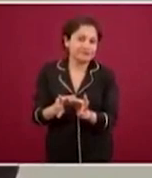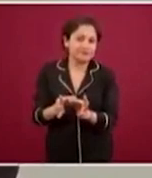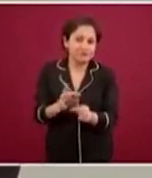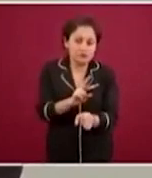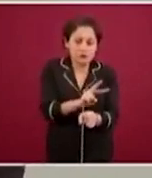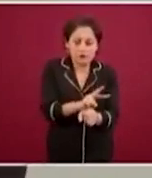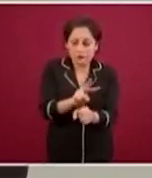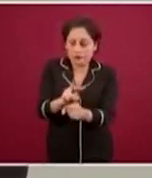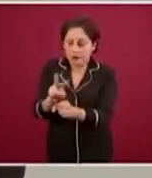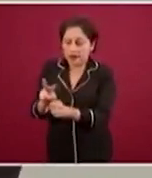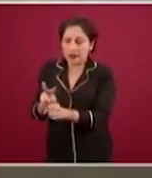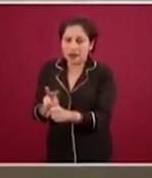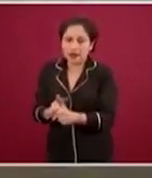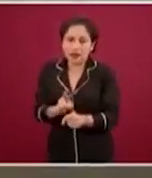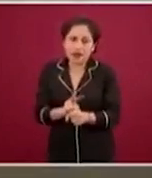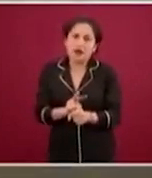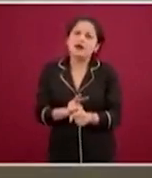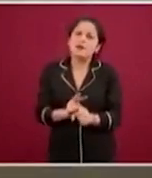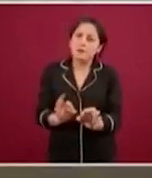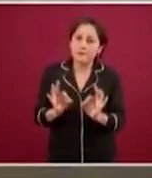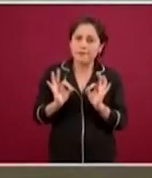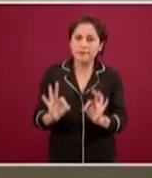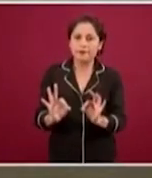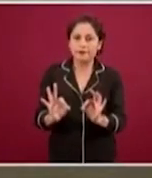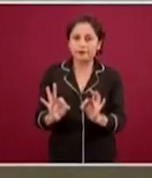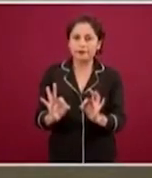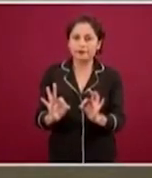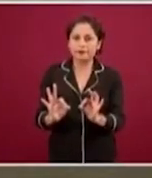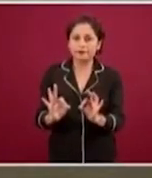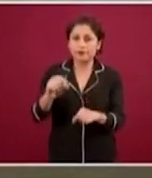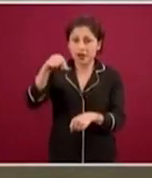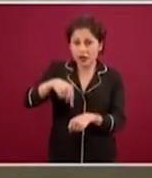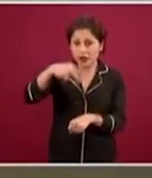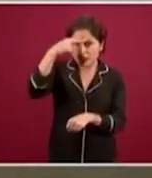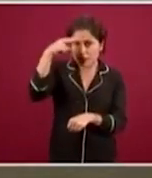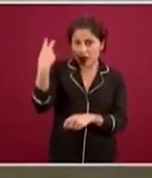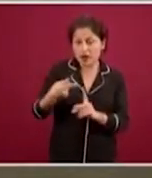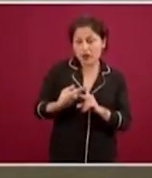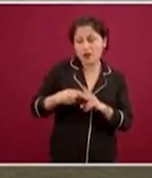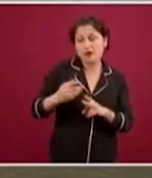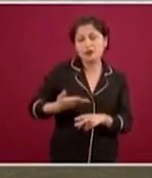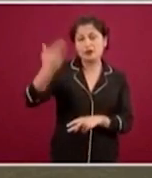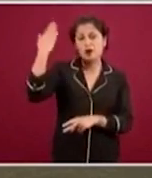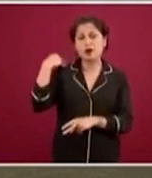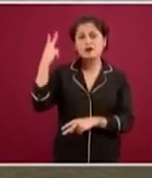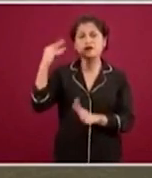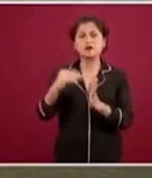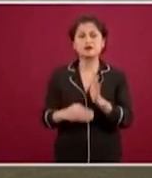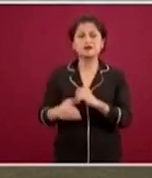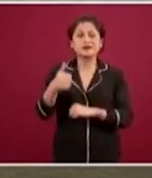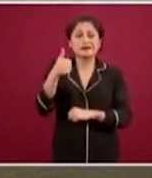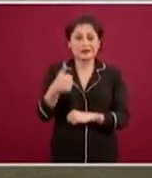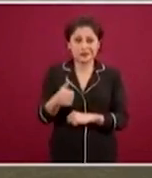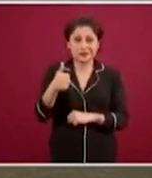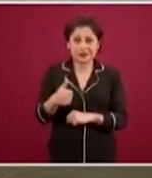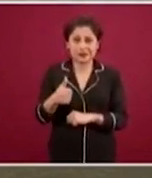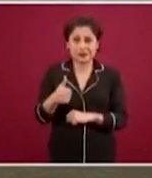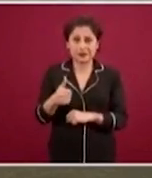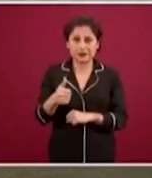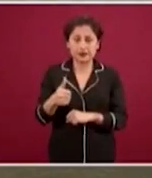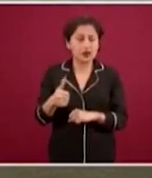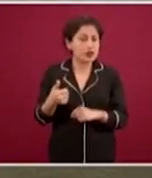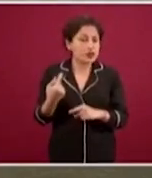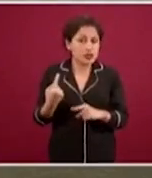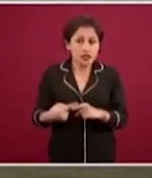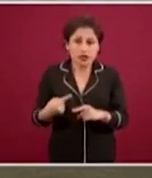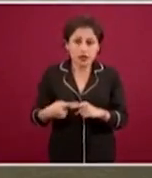eficiente que se estableció en méxico en 2006 que fue desarrollado conjuntamente por los centros de